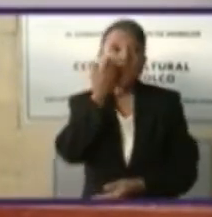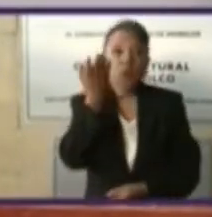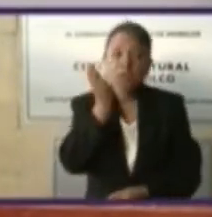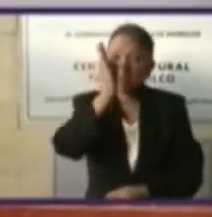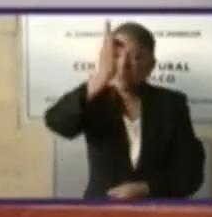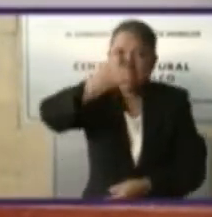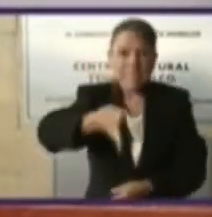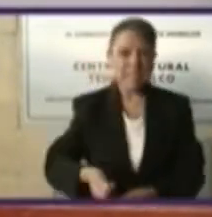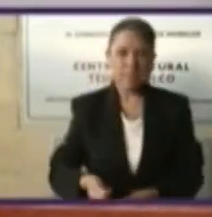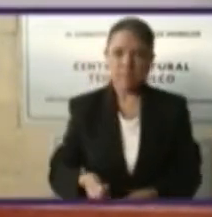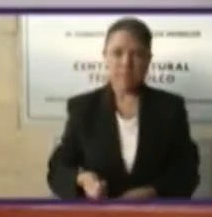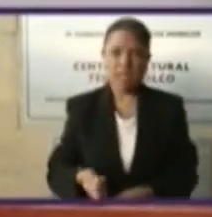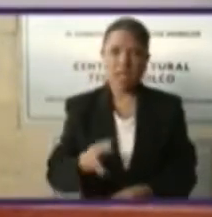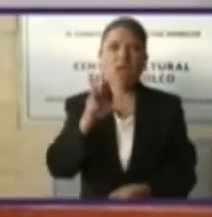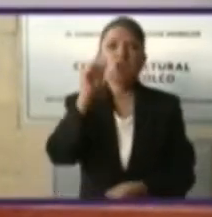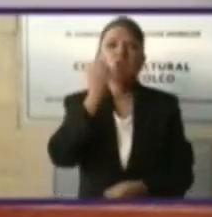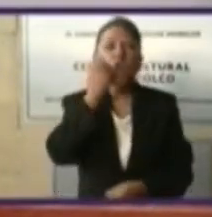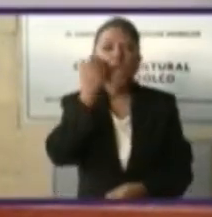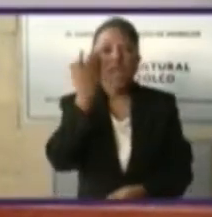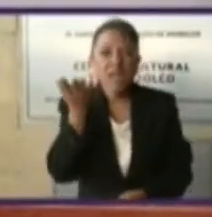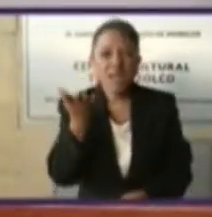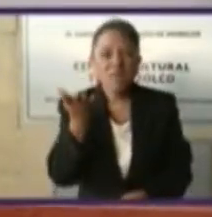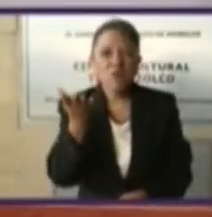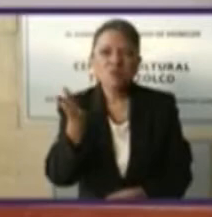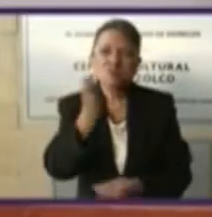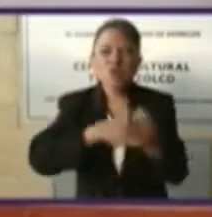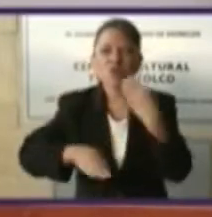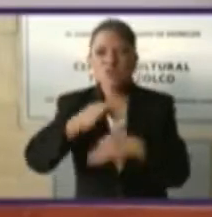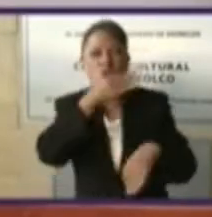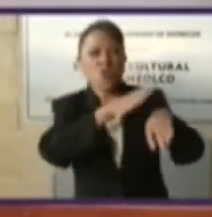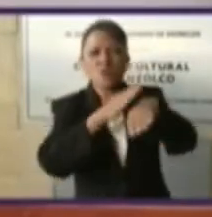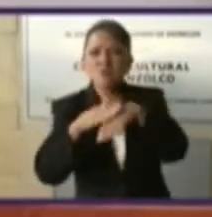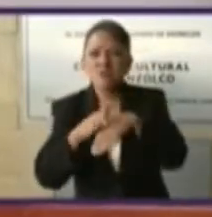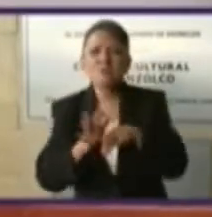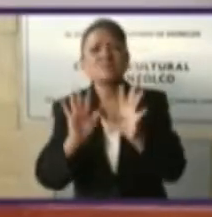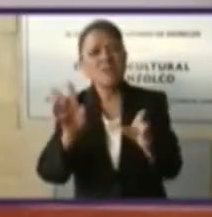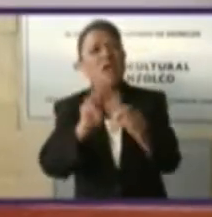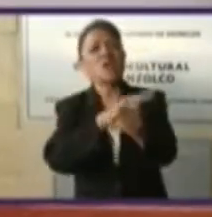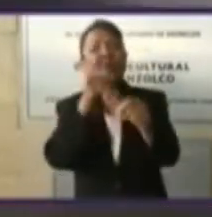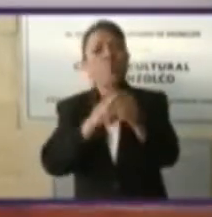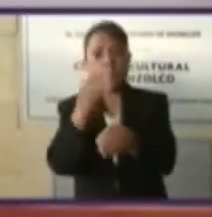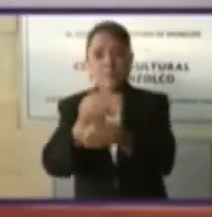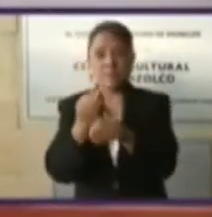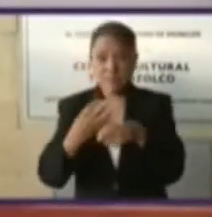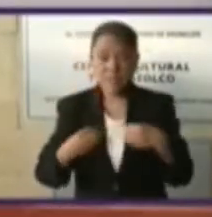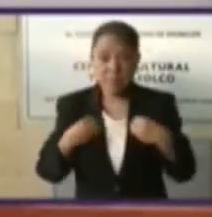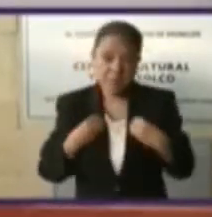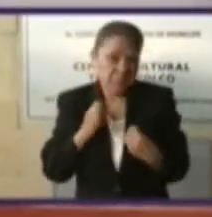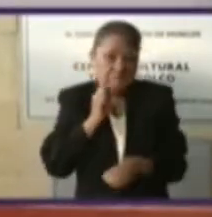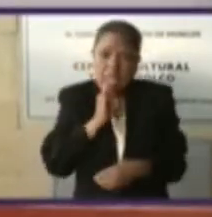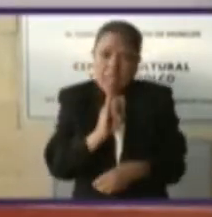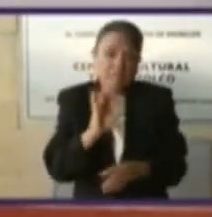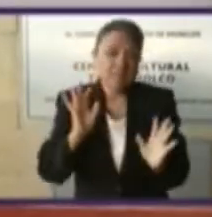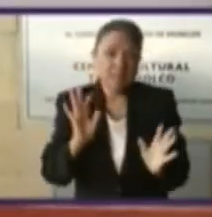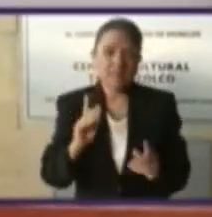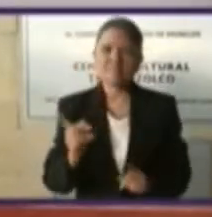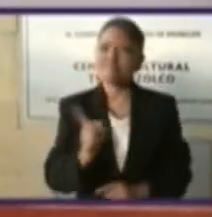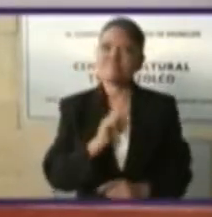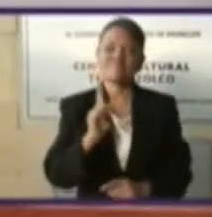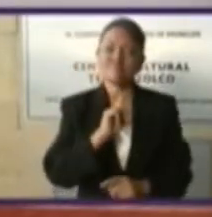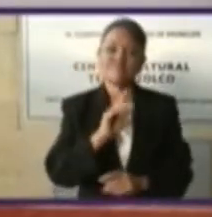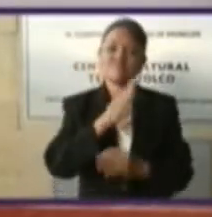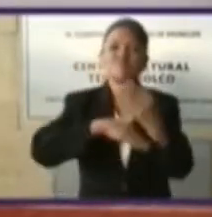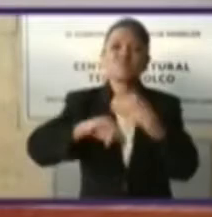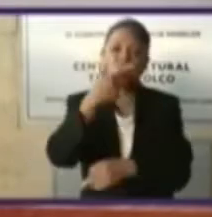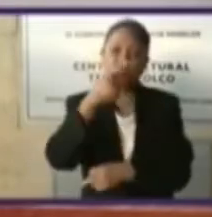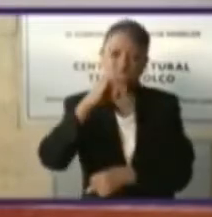aceptar, no queremos comprar esa idea que nos quieren vender de que es normal como vivimos. Si tú sales de este país, Gina, tú puedes